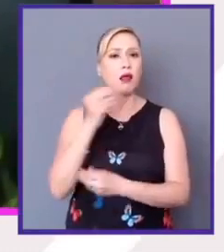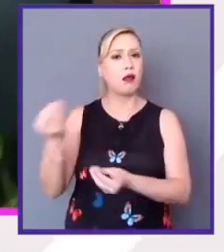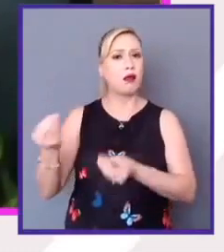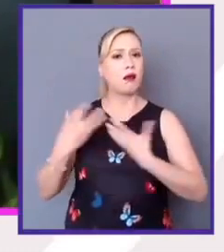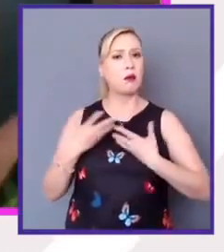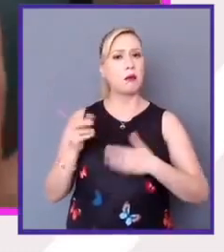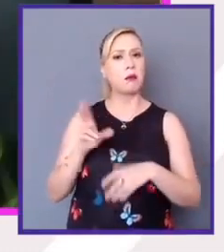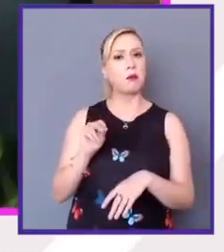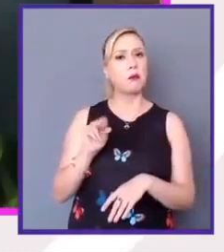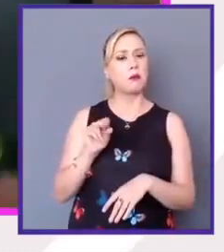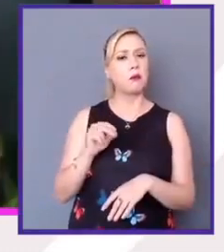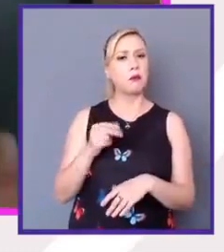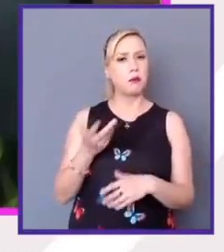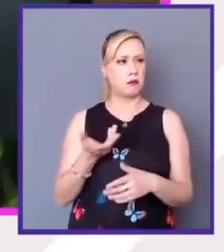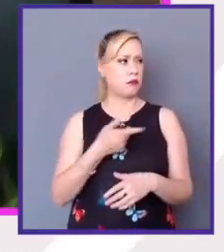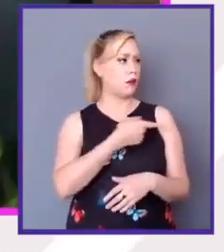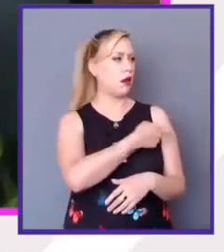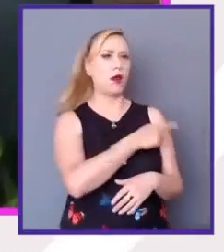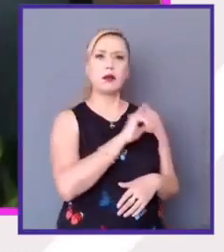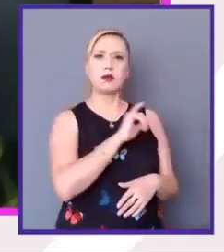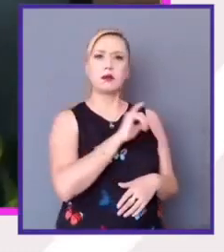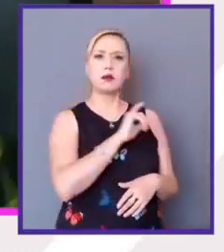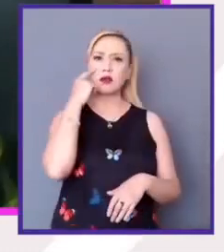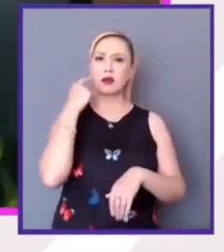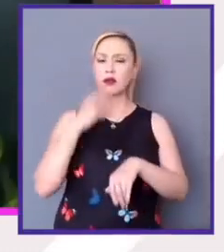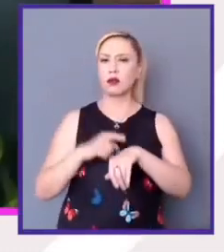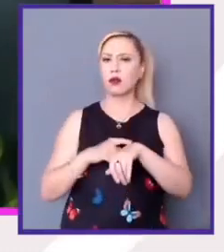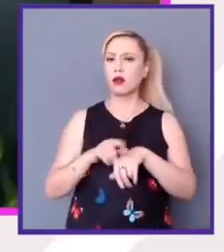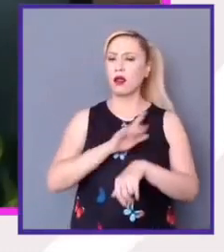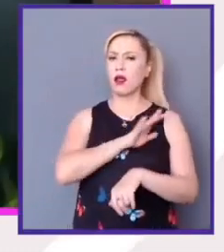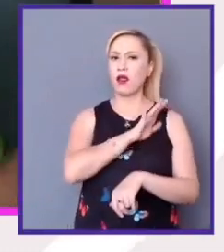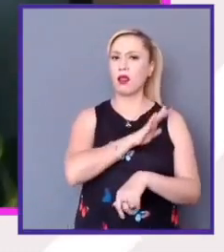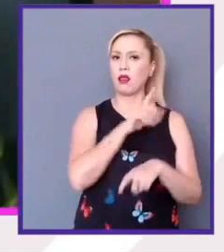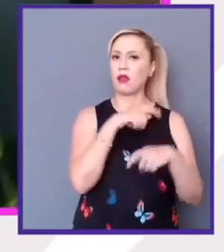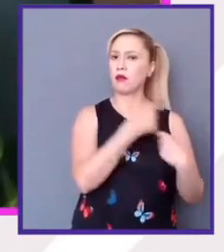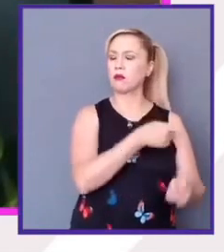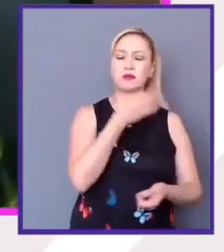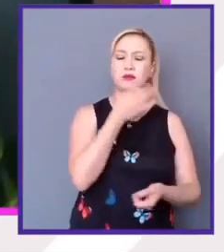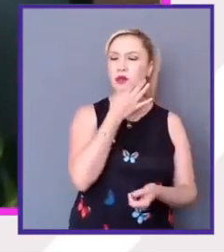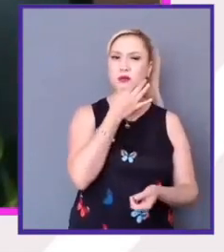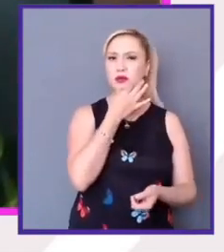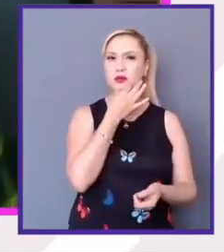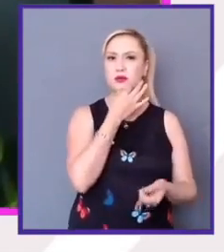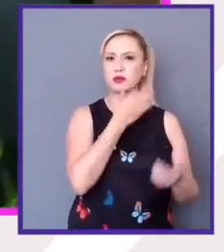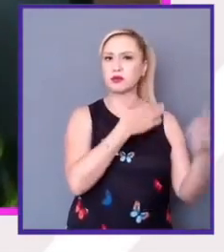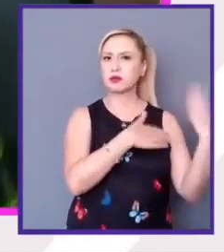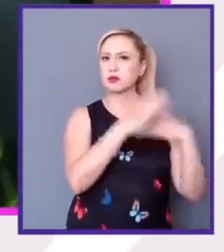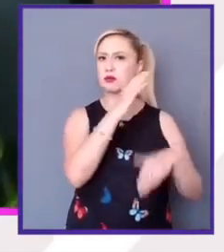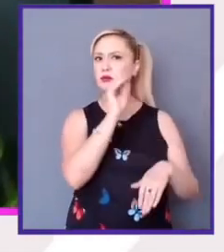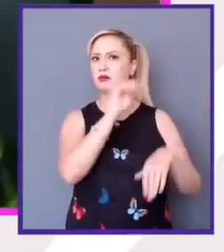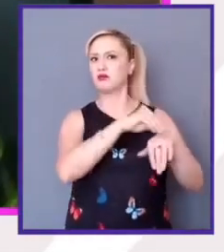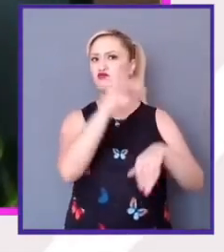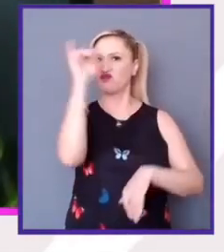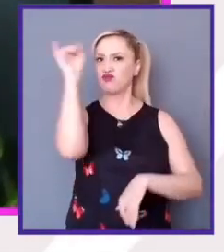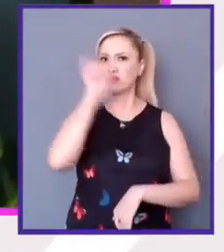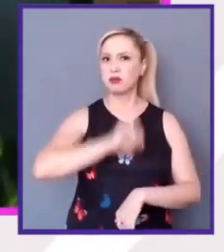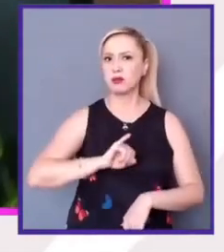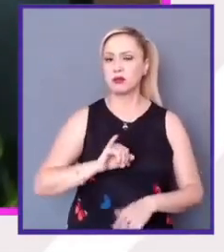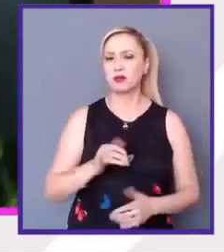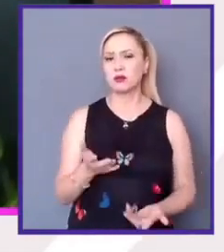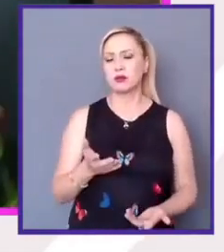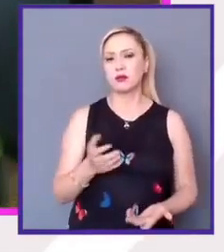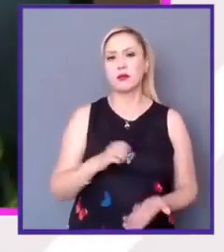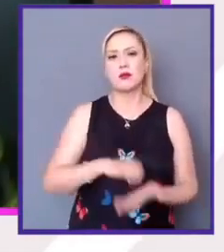atendemos de una manera integral o interseccional, puede llegar a tener, o va a llegar a tener, mejor dicho, impactos incluso en temas como